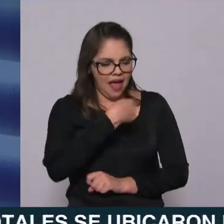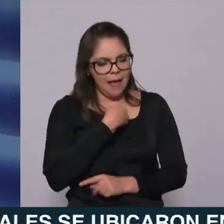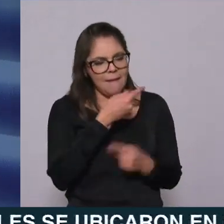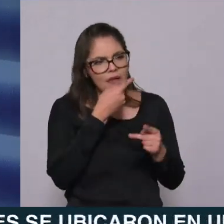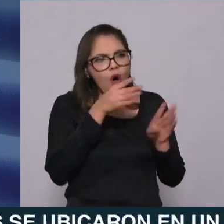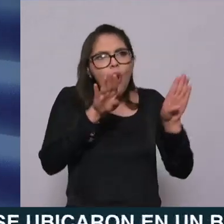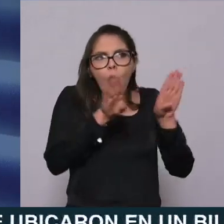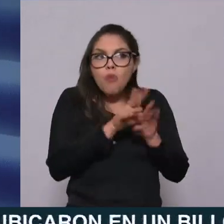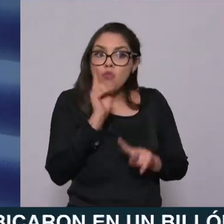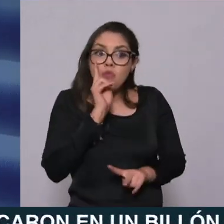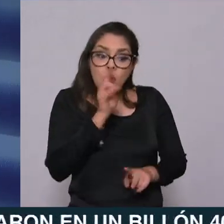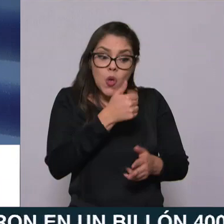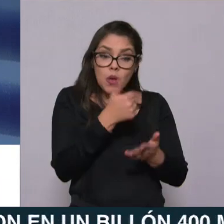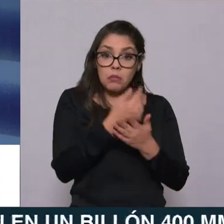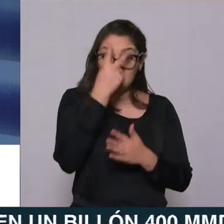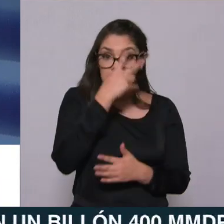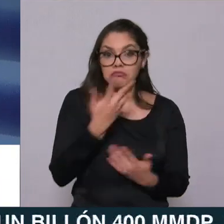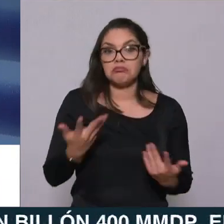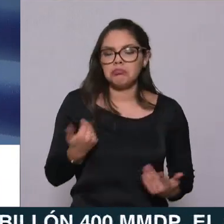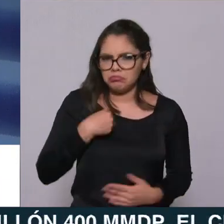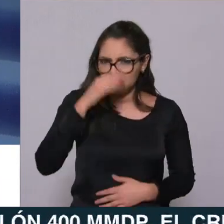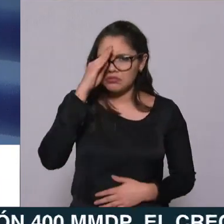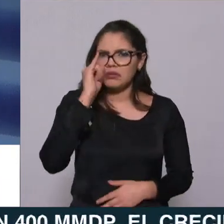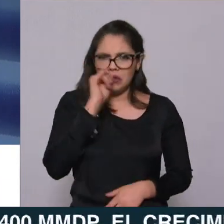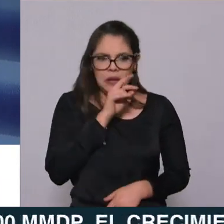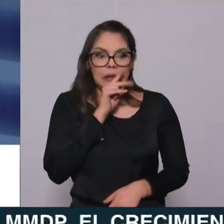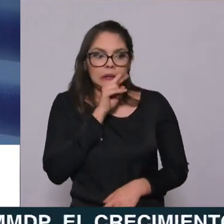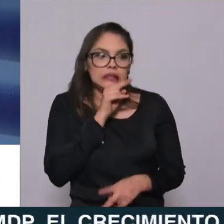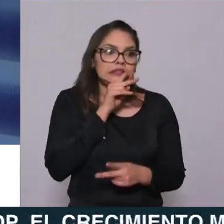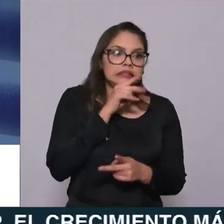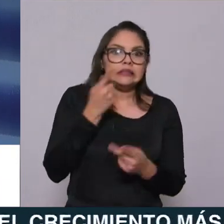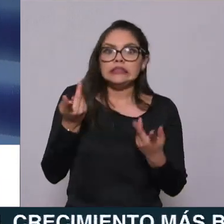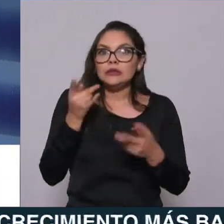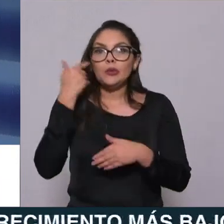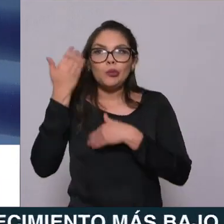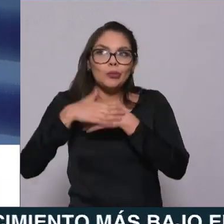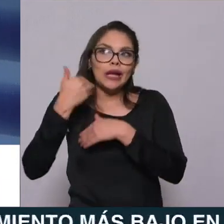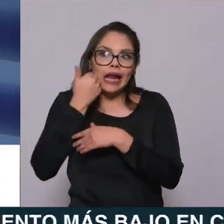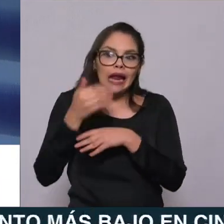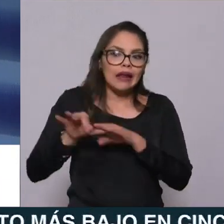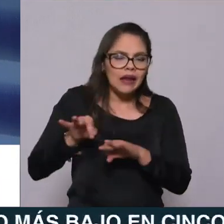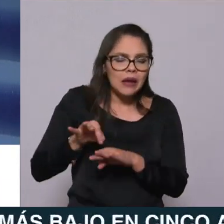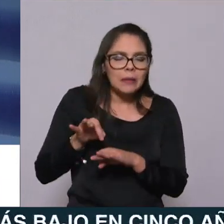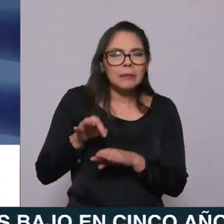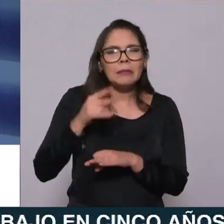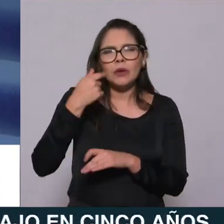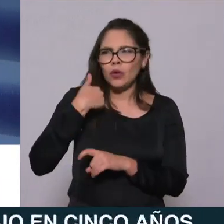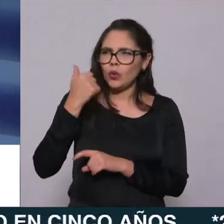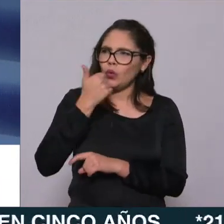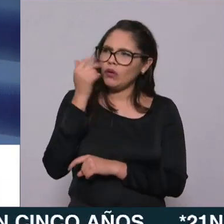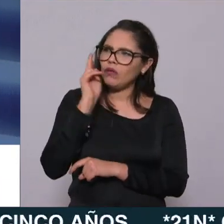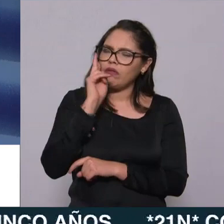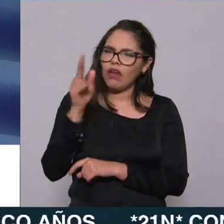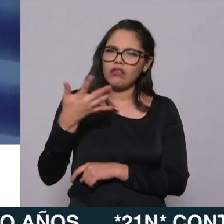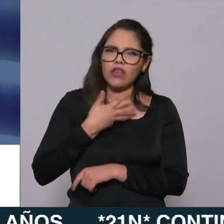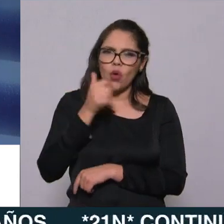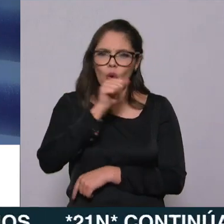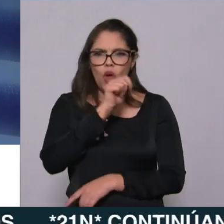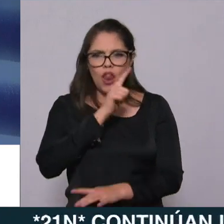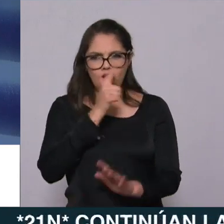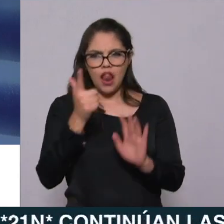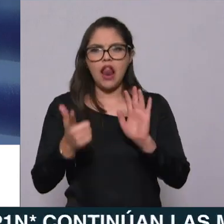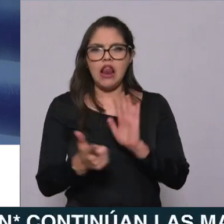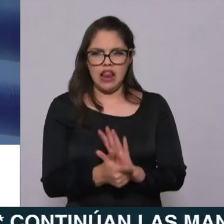vemos a la Ciudad de México? Creo que se está preocupando, creo que sí hay preocupaciones. Estaba viendo por ahí que quieren también poner una ley en